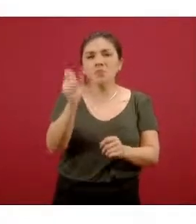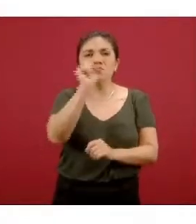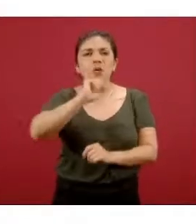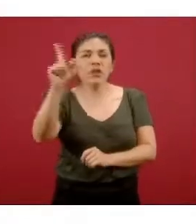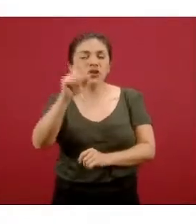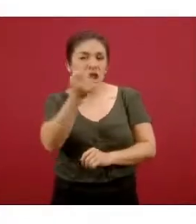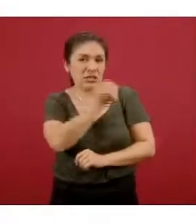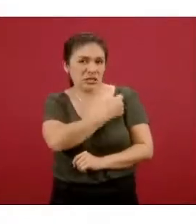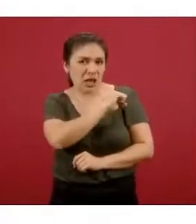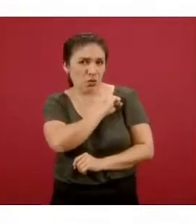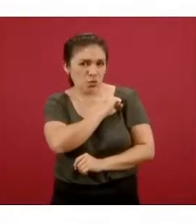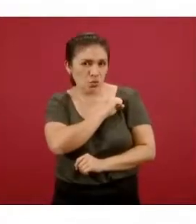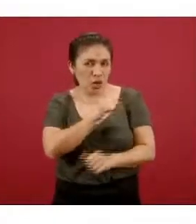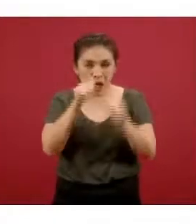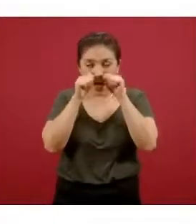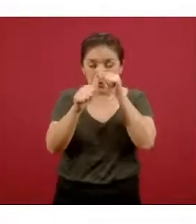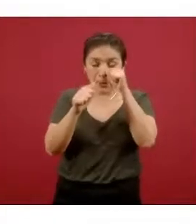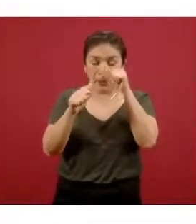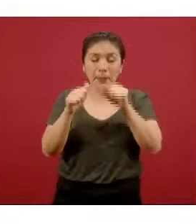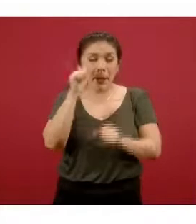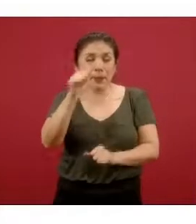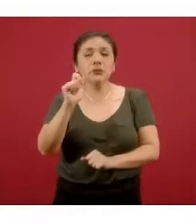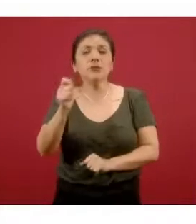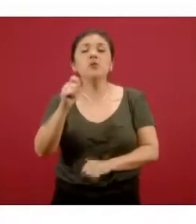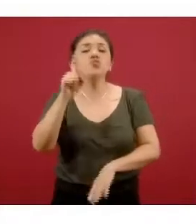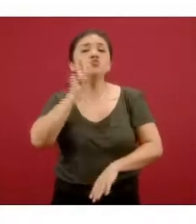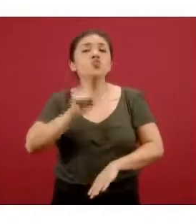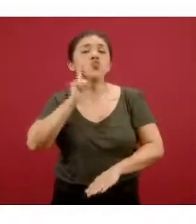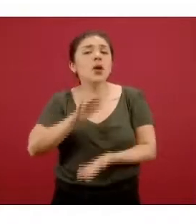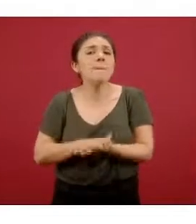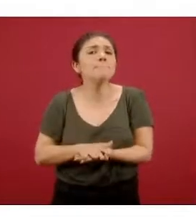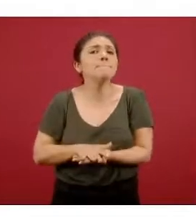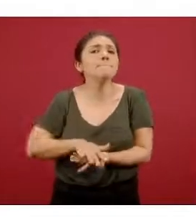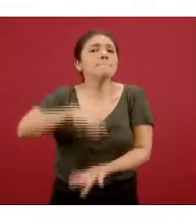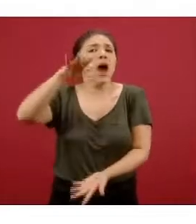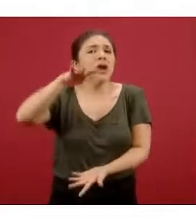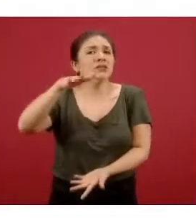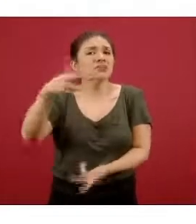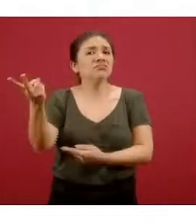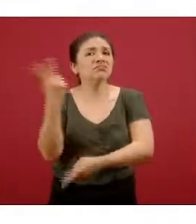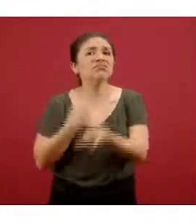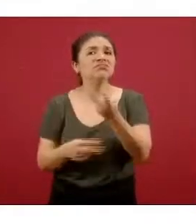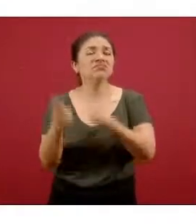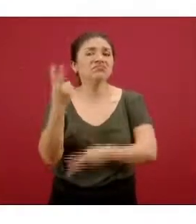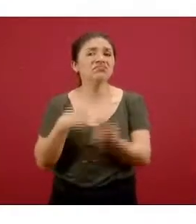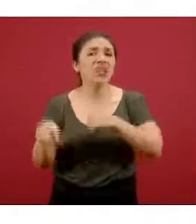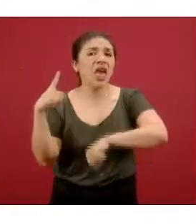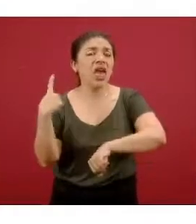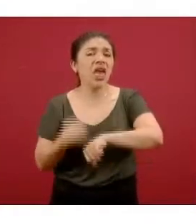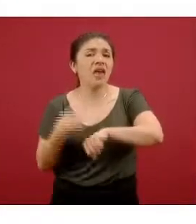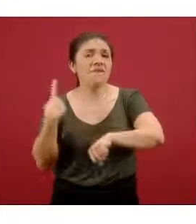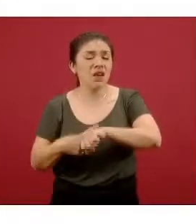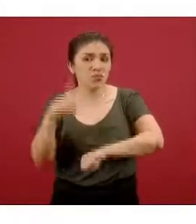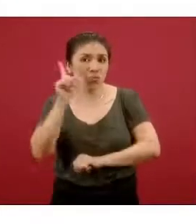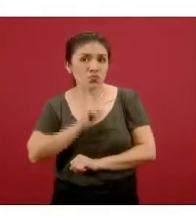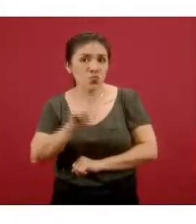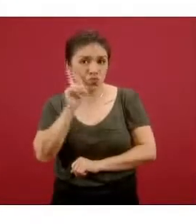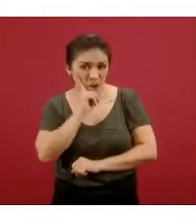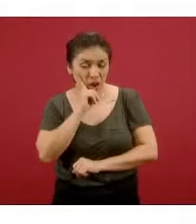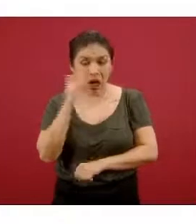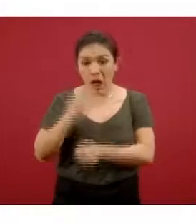profesional de la salud, las mujeres tenían una mayor proporción de afectación, en este